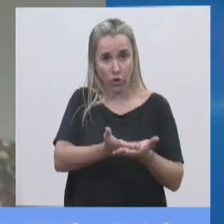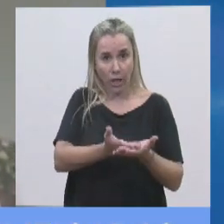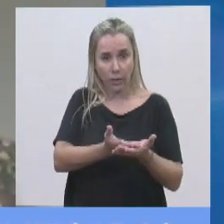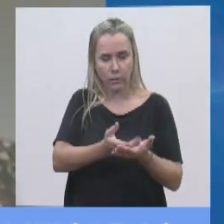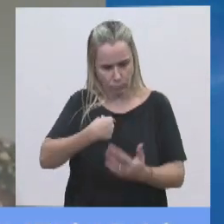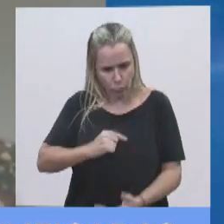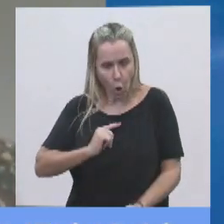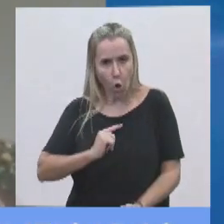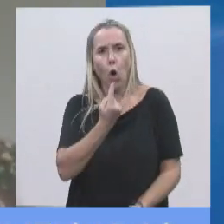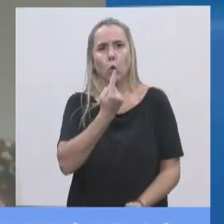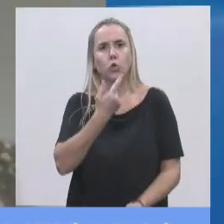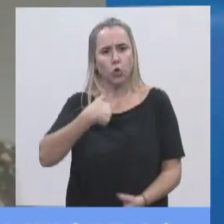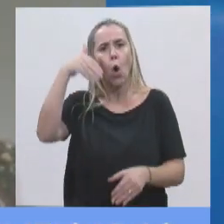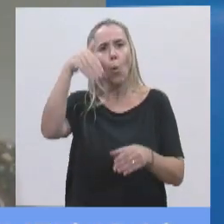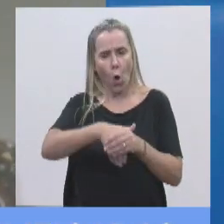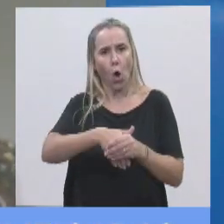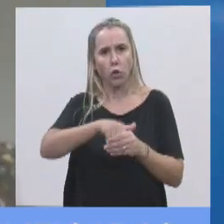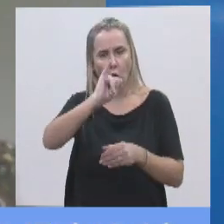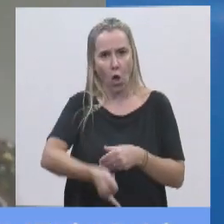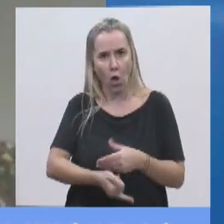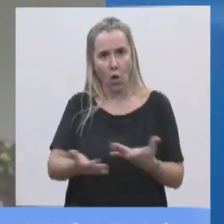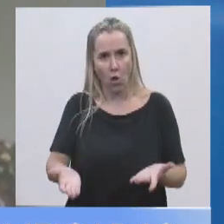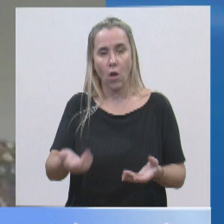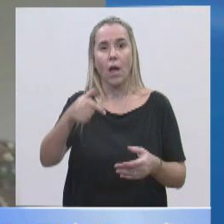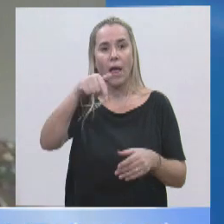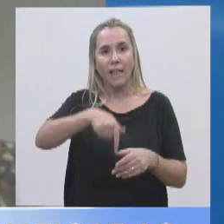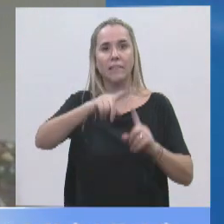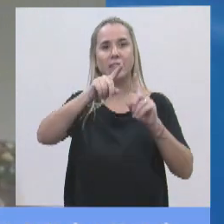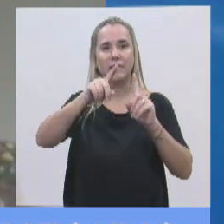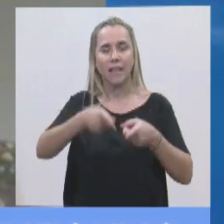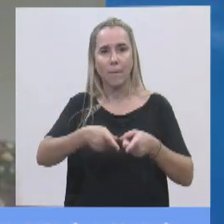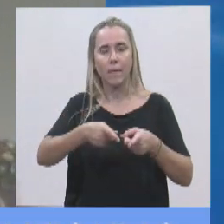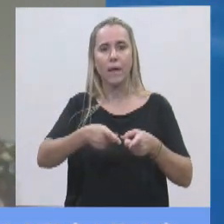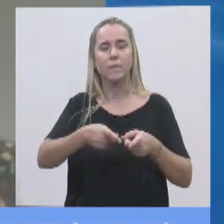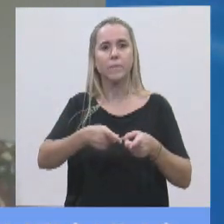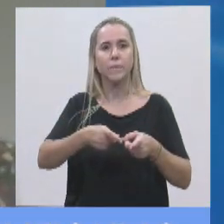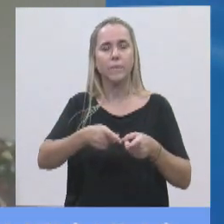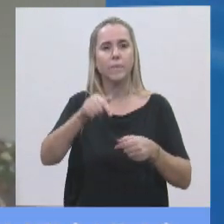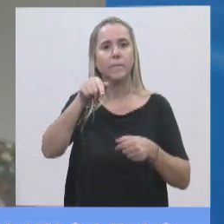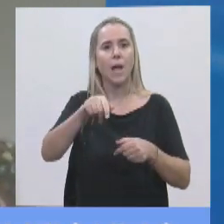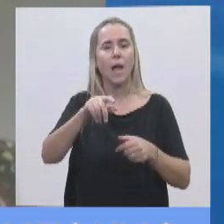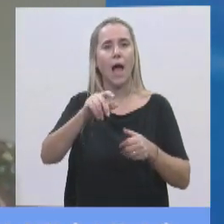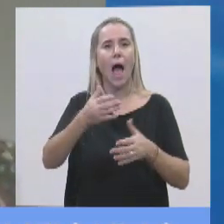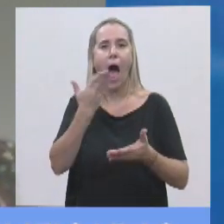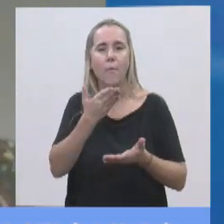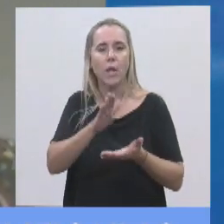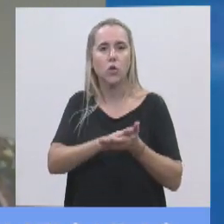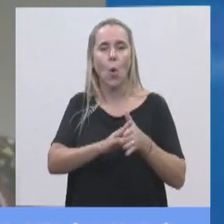y me enorgullece de poder votarlo, también habla de género. Este proyecto